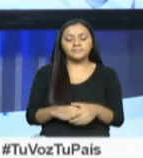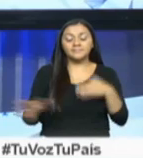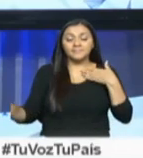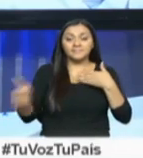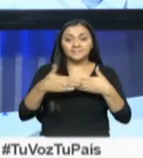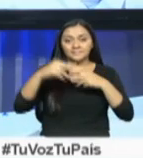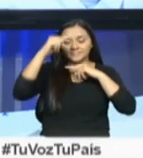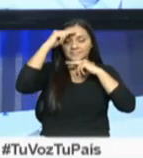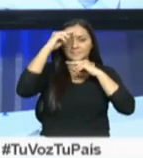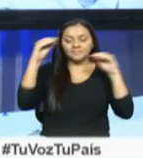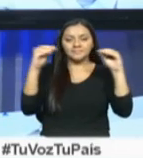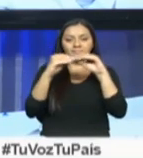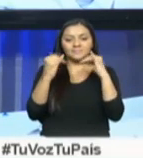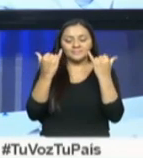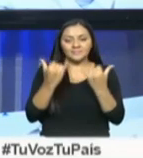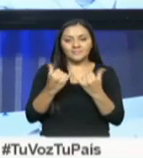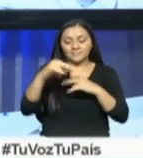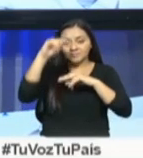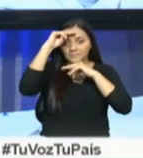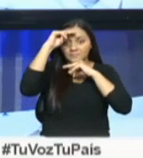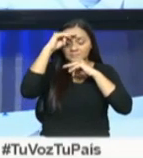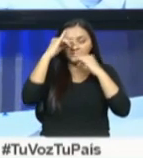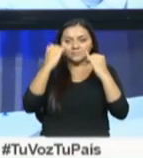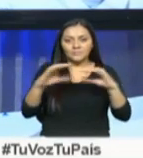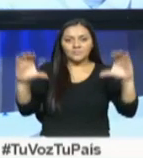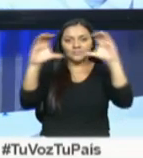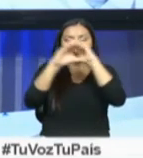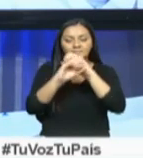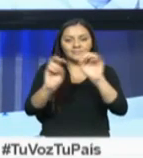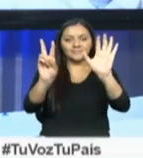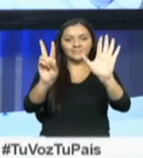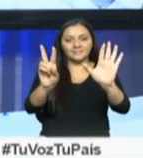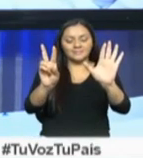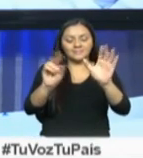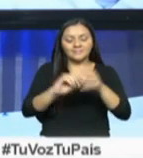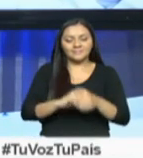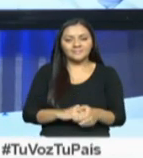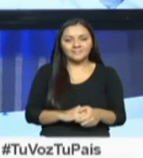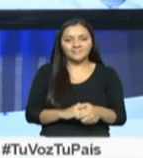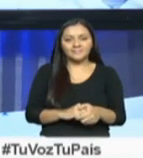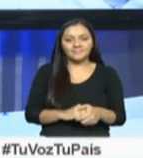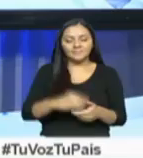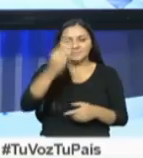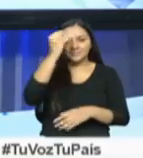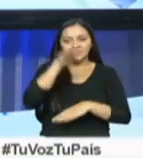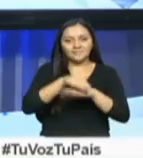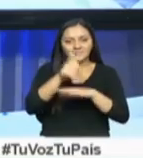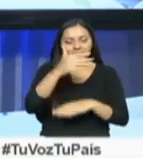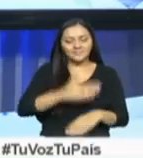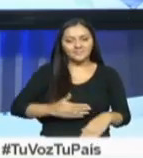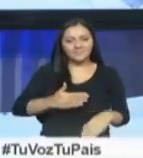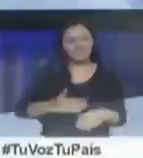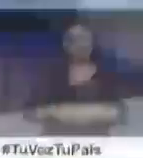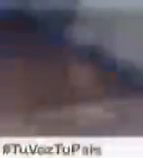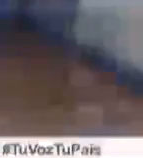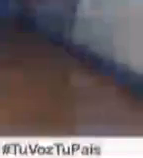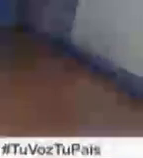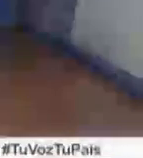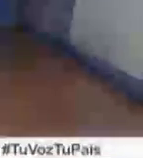Finalizamos, pero actualizamos nuestra agenda informativa esta noche a las 19 horas. Buenas tardes y buen provecho.